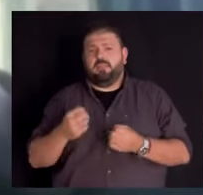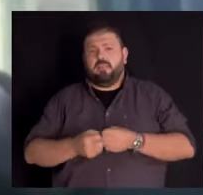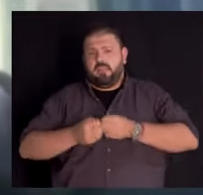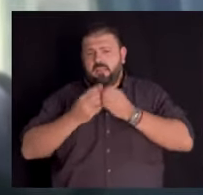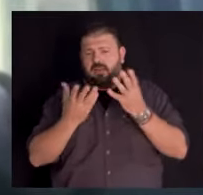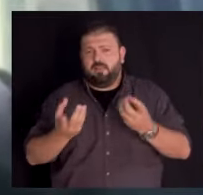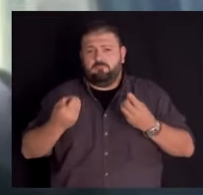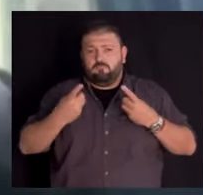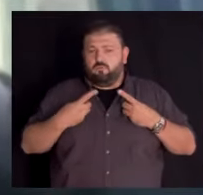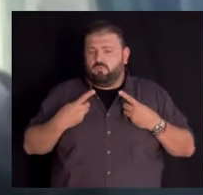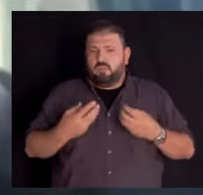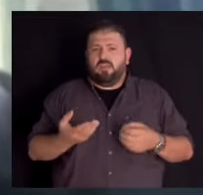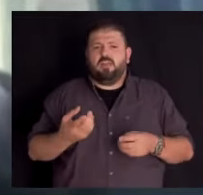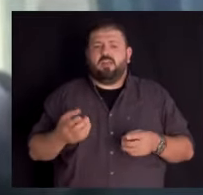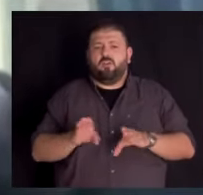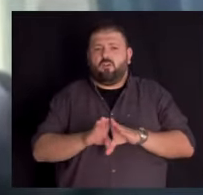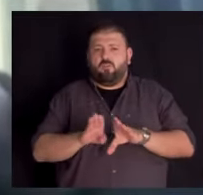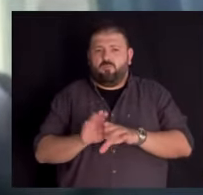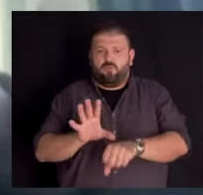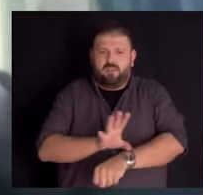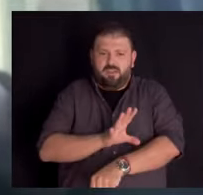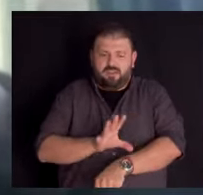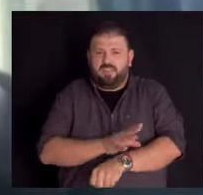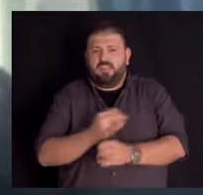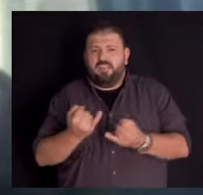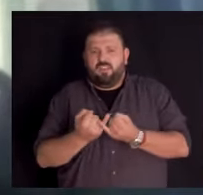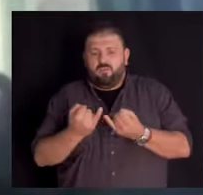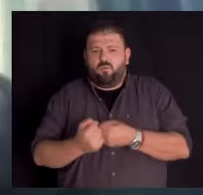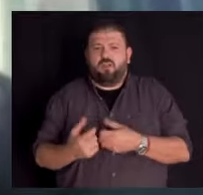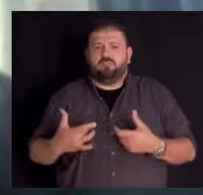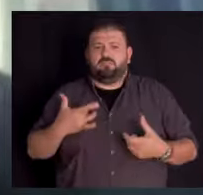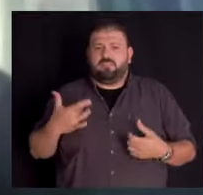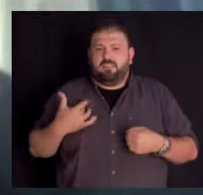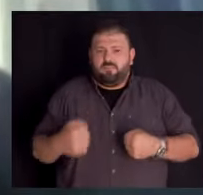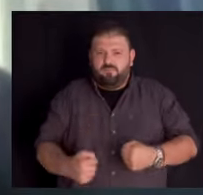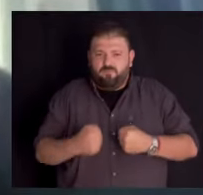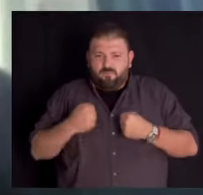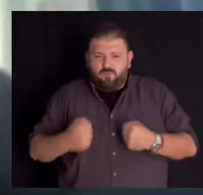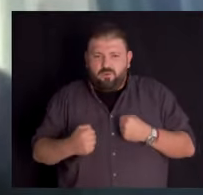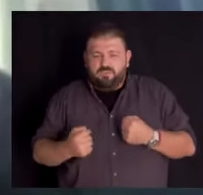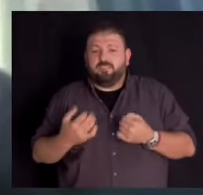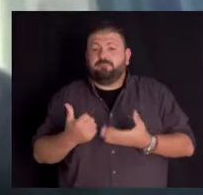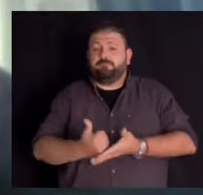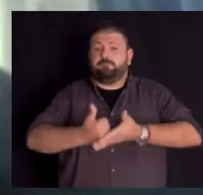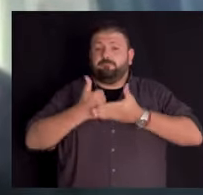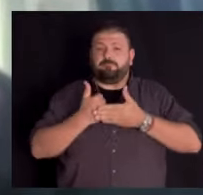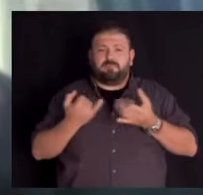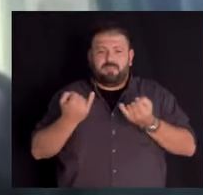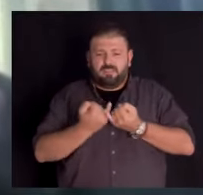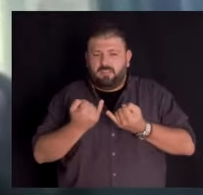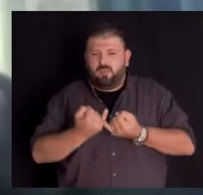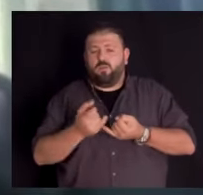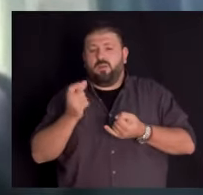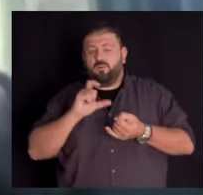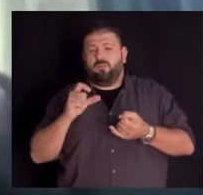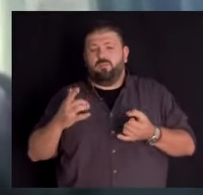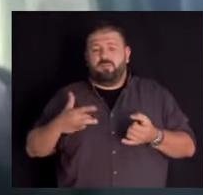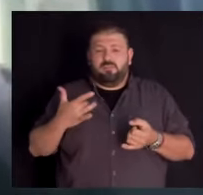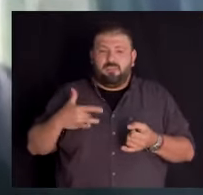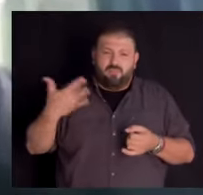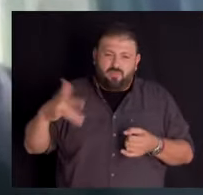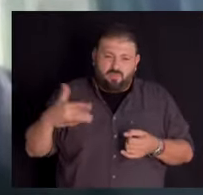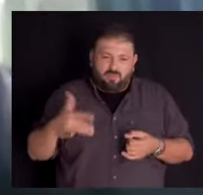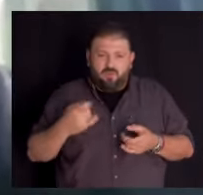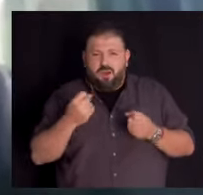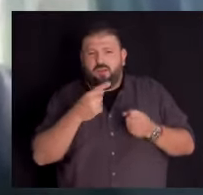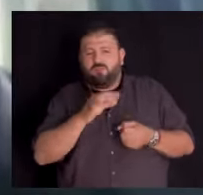energía, nos tonifica los músculos y ayuda también a la reparación de lesiones musculares, ¿sí?